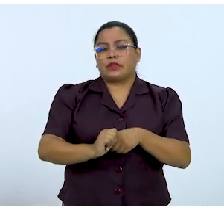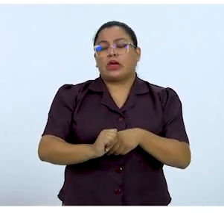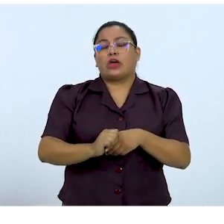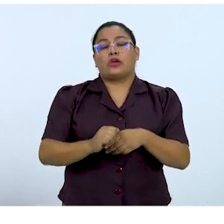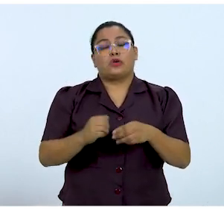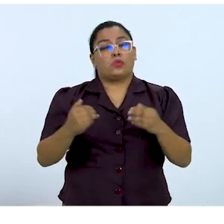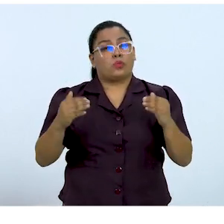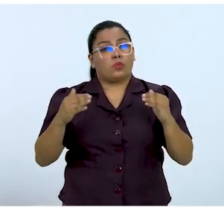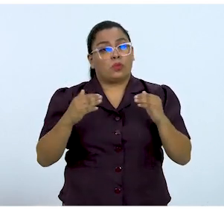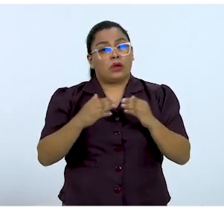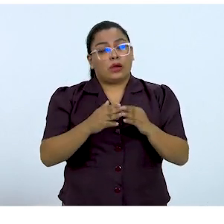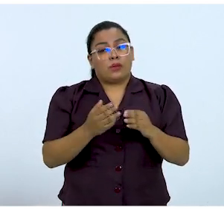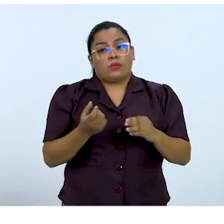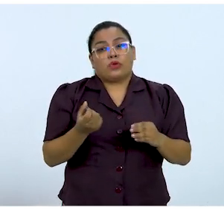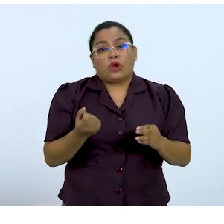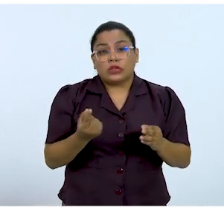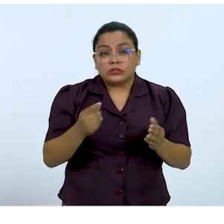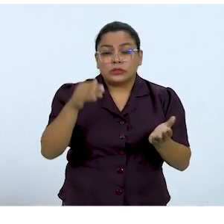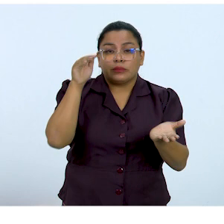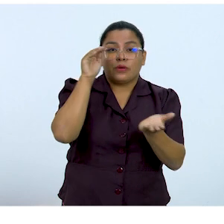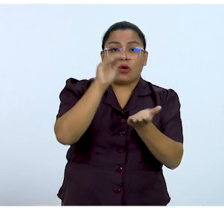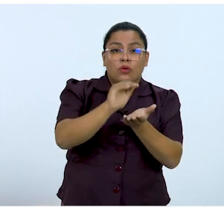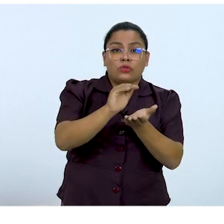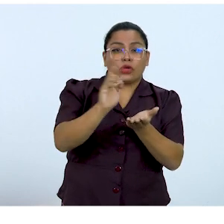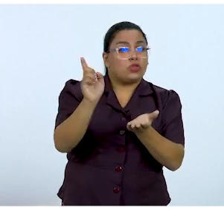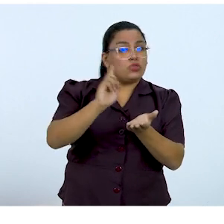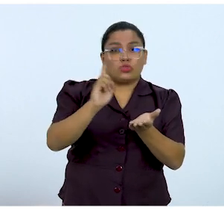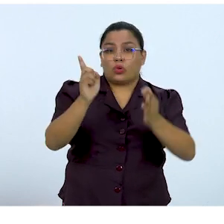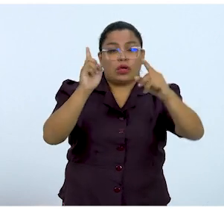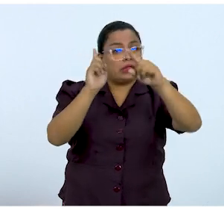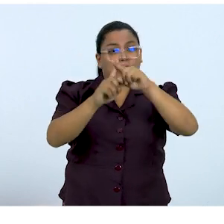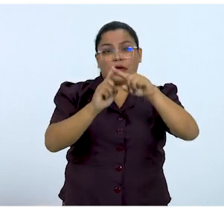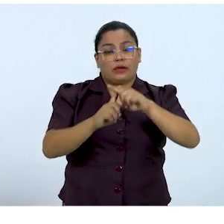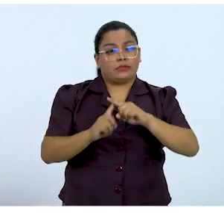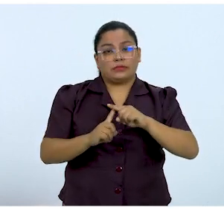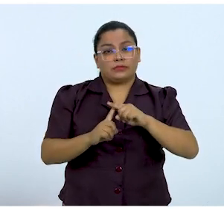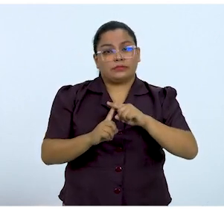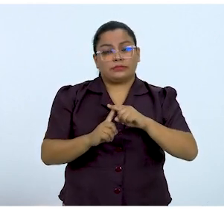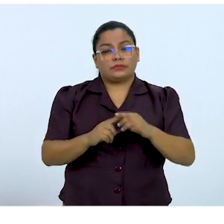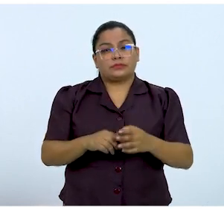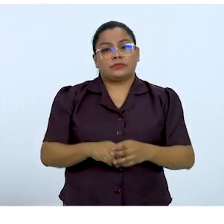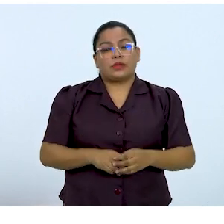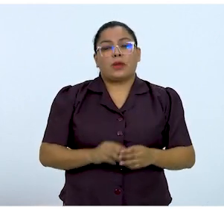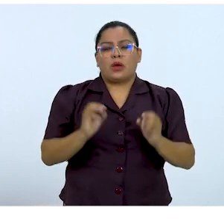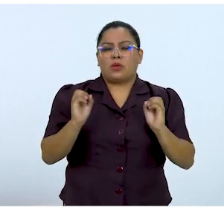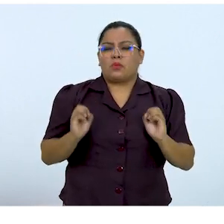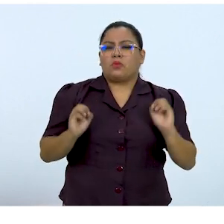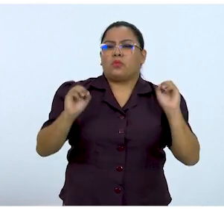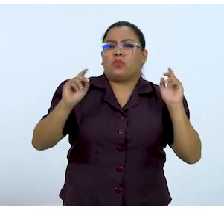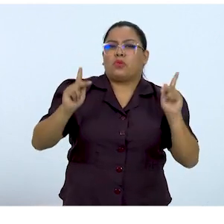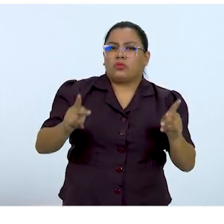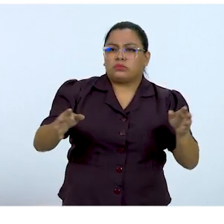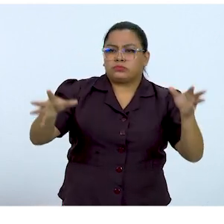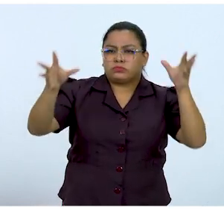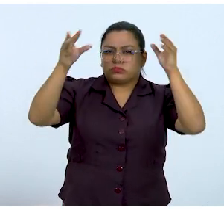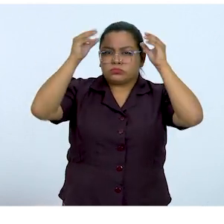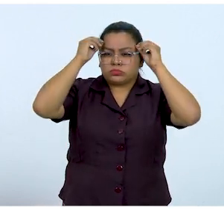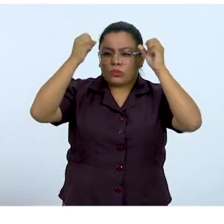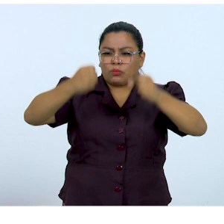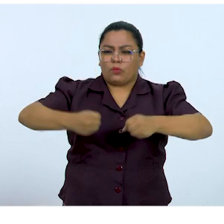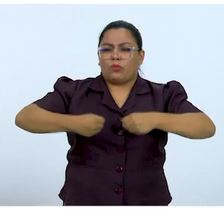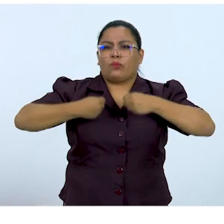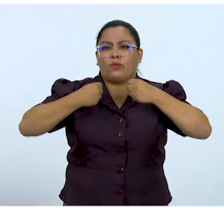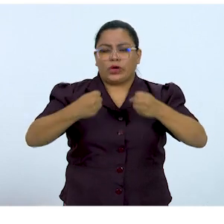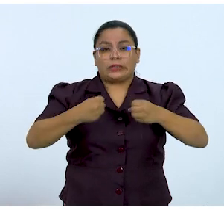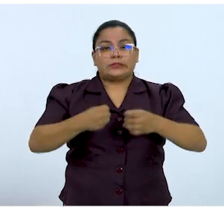e intencionalmente la siguiente unidad no es sobre las tablas restantes, para dar oportunidad de reforzar